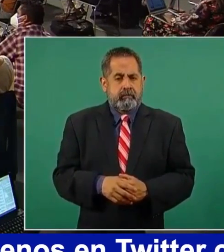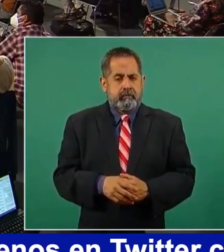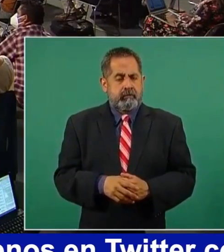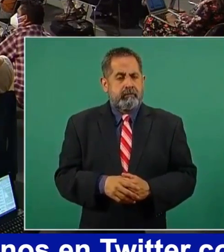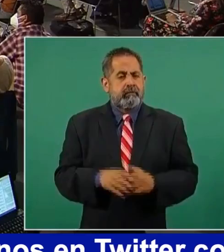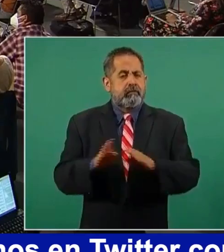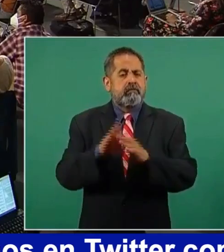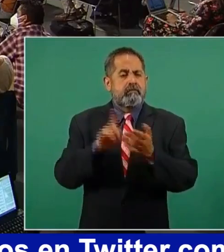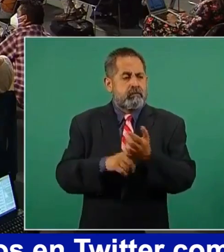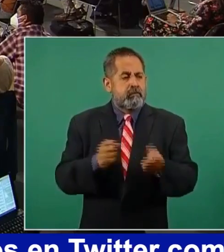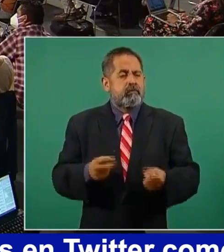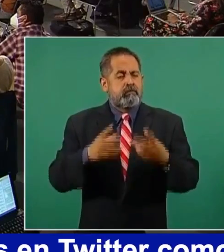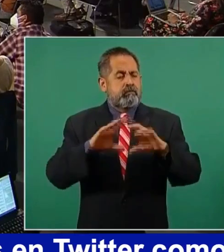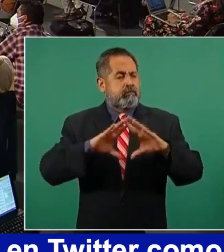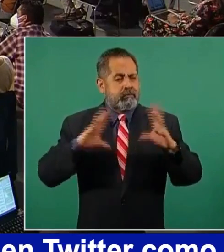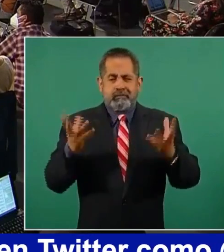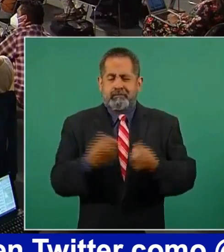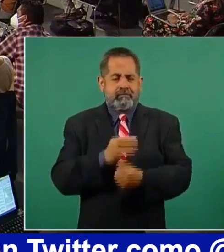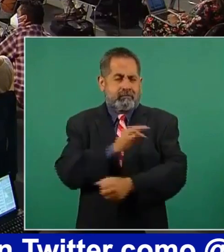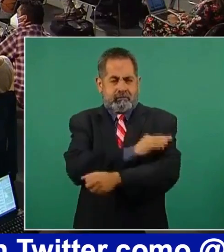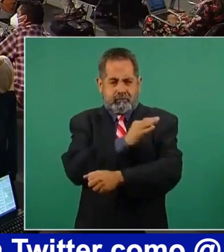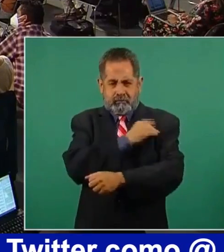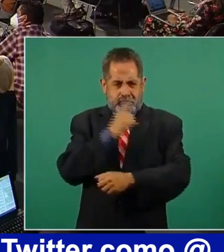cómo andamos en vacunas.